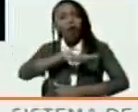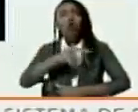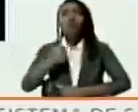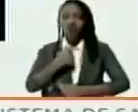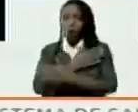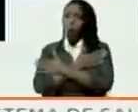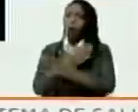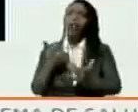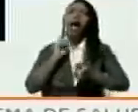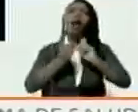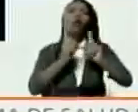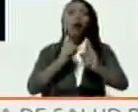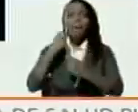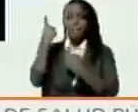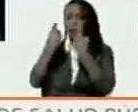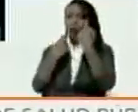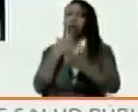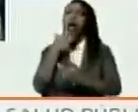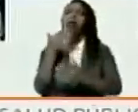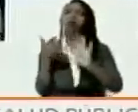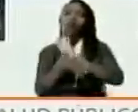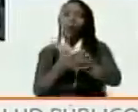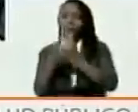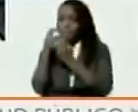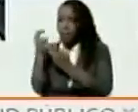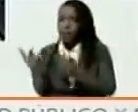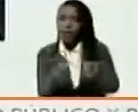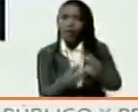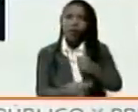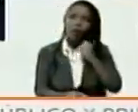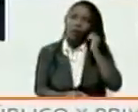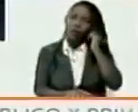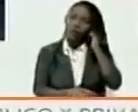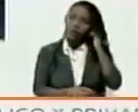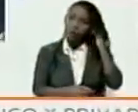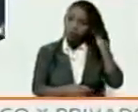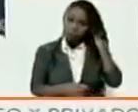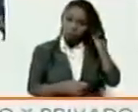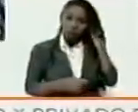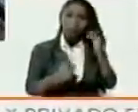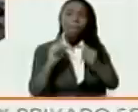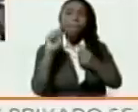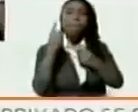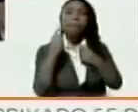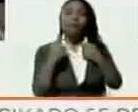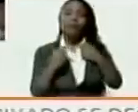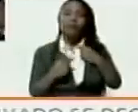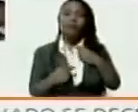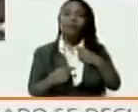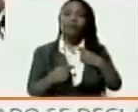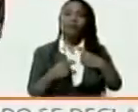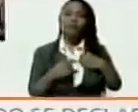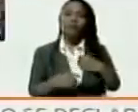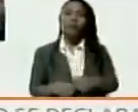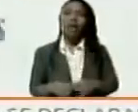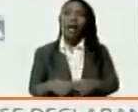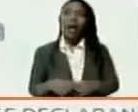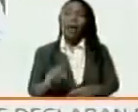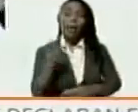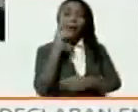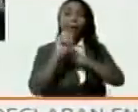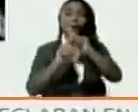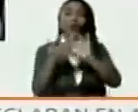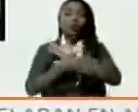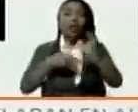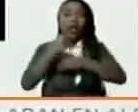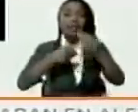orden de algunas preguntas, por favor. Bienvenido. Muy buenas tardes. La primera pregunta la realiza la colega Michelle Ágreda del